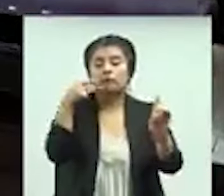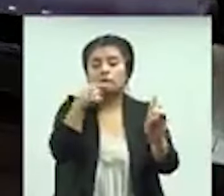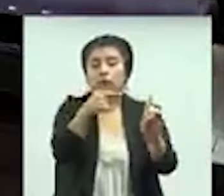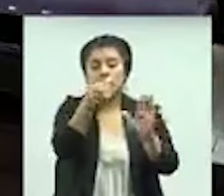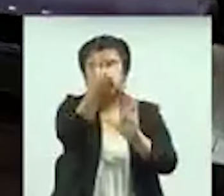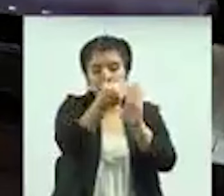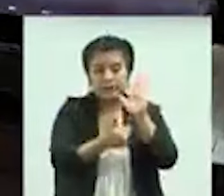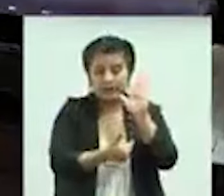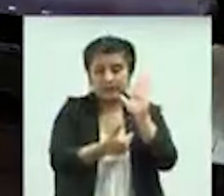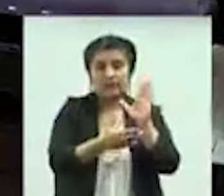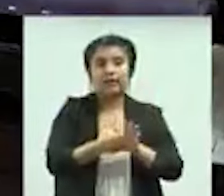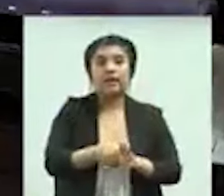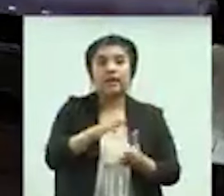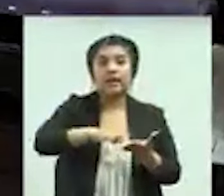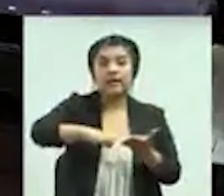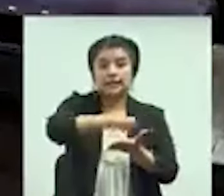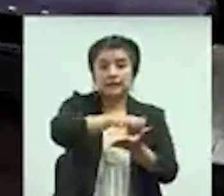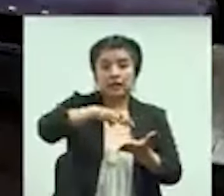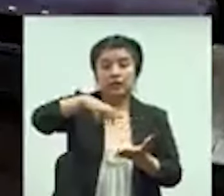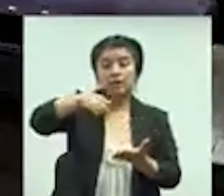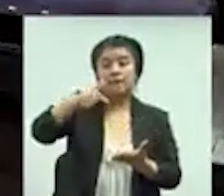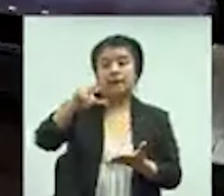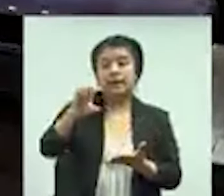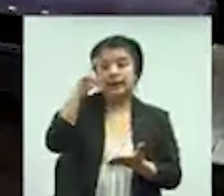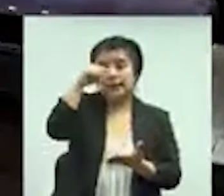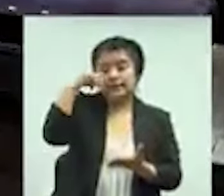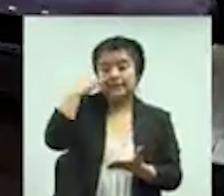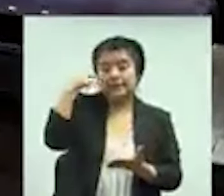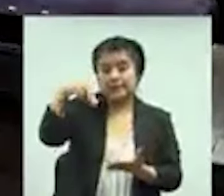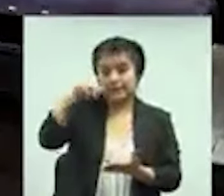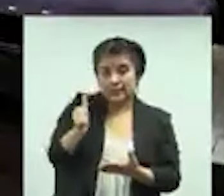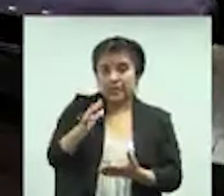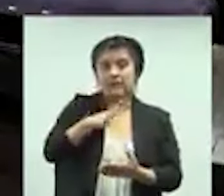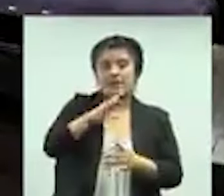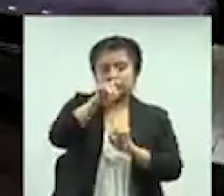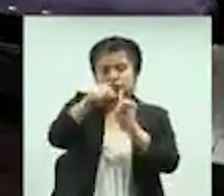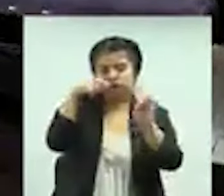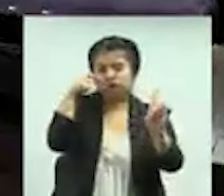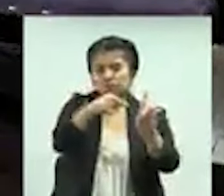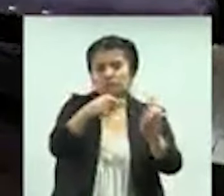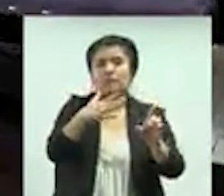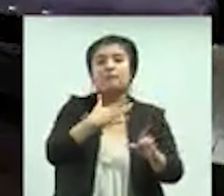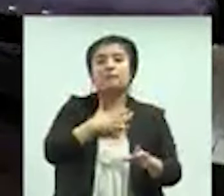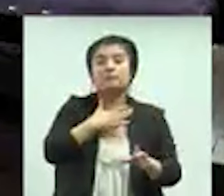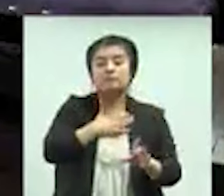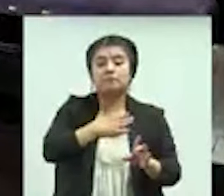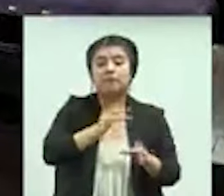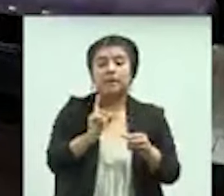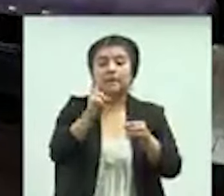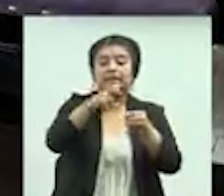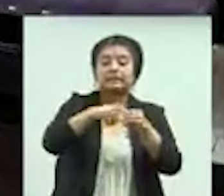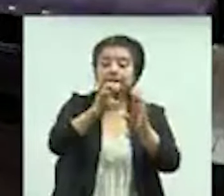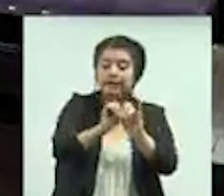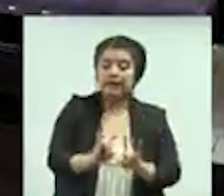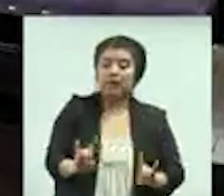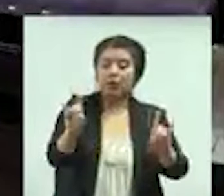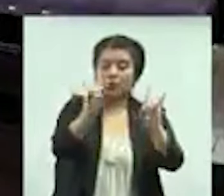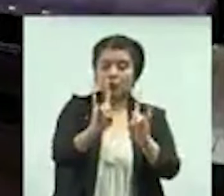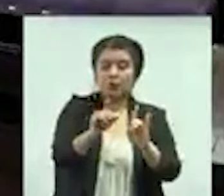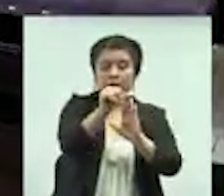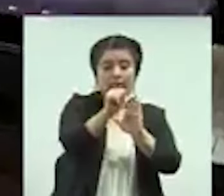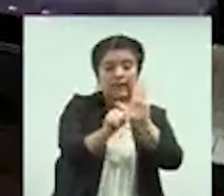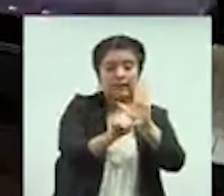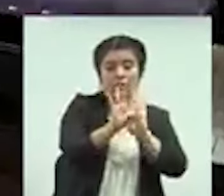siguiente. El Estado de Palestina cumple las condiciones necesarias para ser miembro de las Naciones Unidas, conforme al